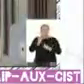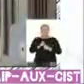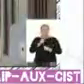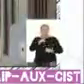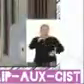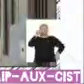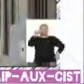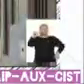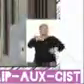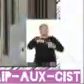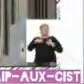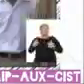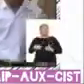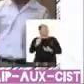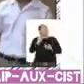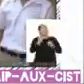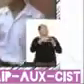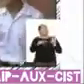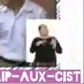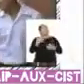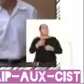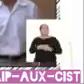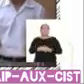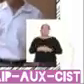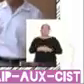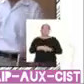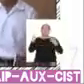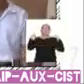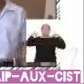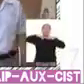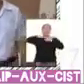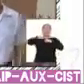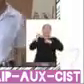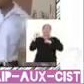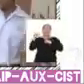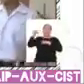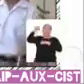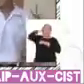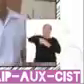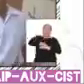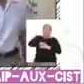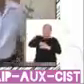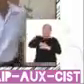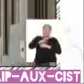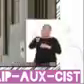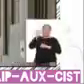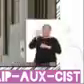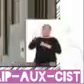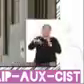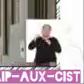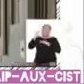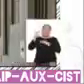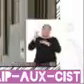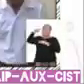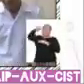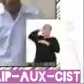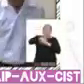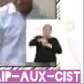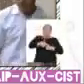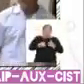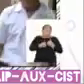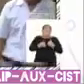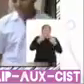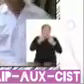superhéroe. ¿Cómo hace uno para ser superhéroe? Te puedes hacer una capa, salte del quinto piso. Si vives, te contrata. ¿Y tú qué vas a hacer?